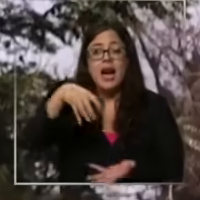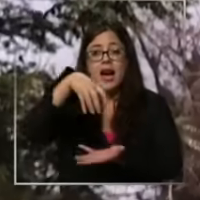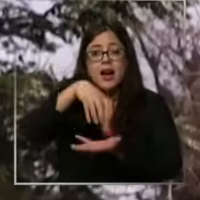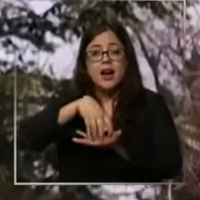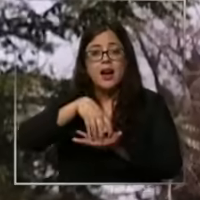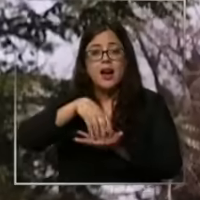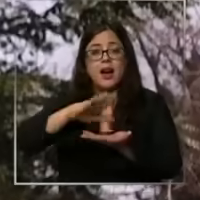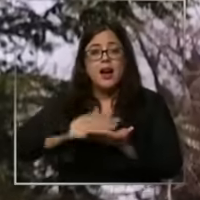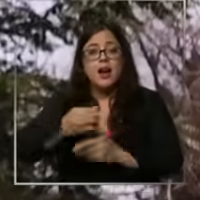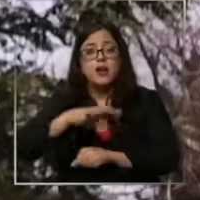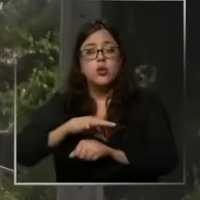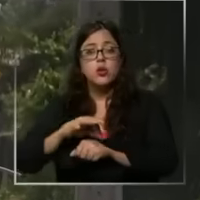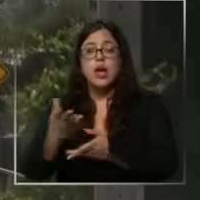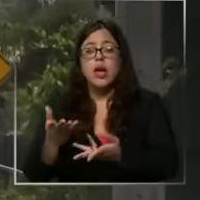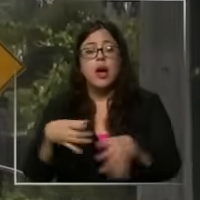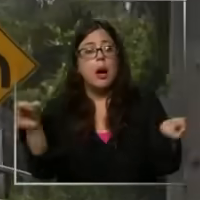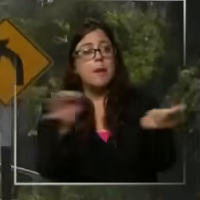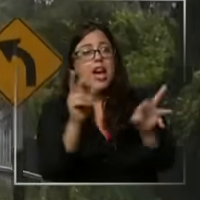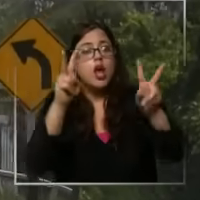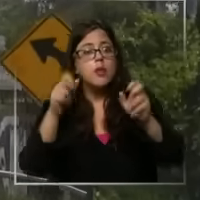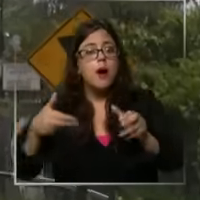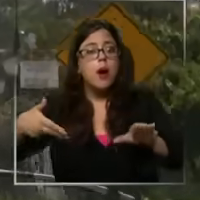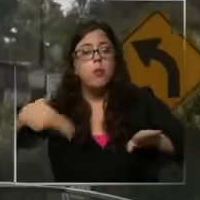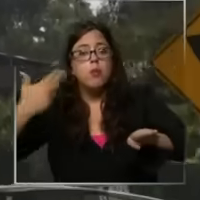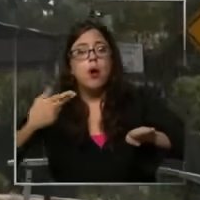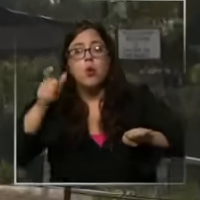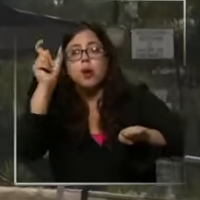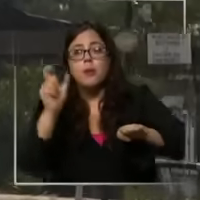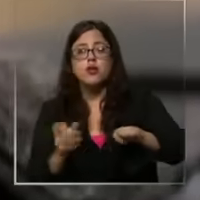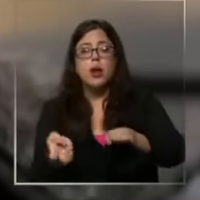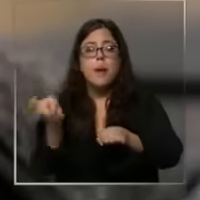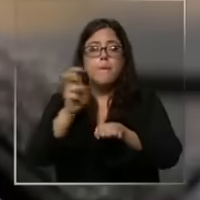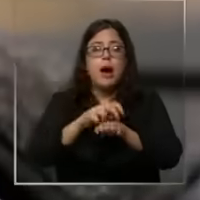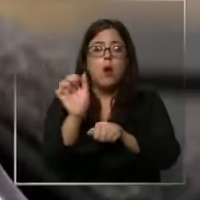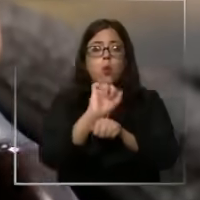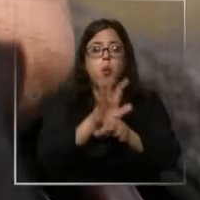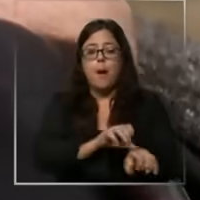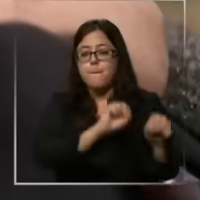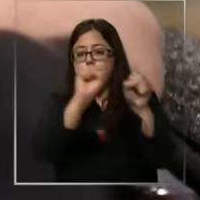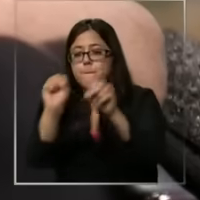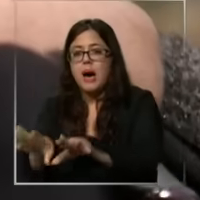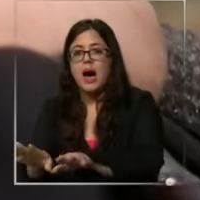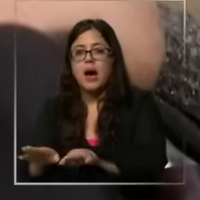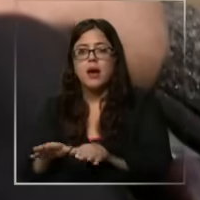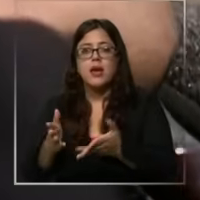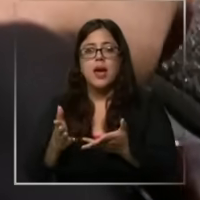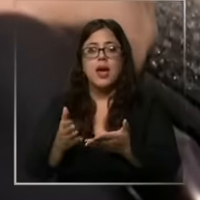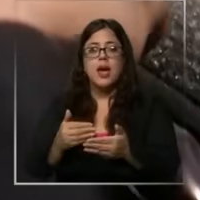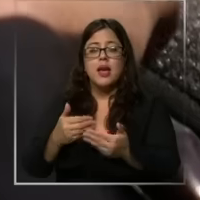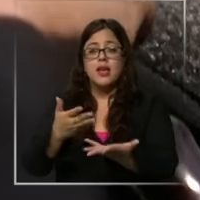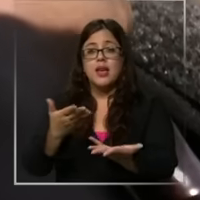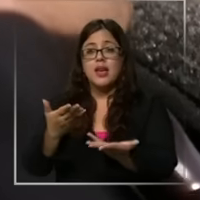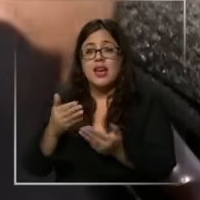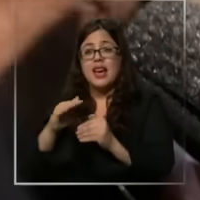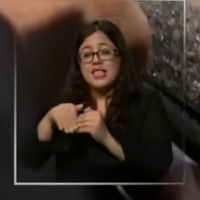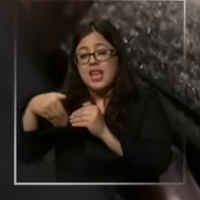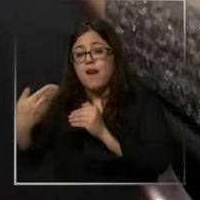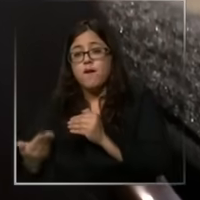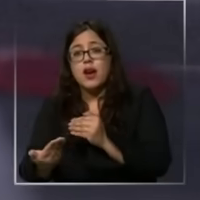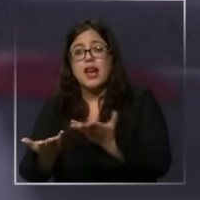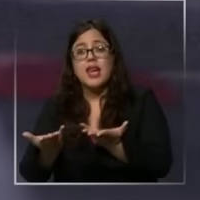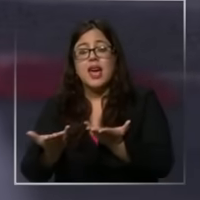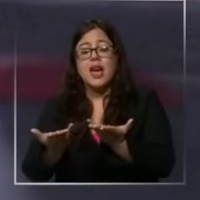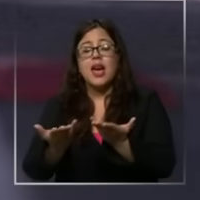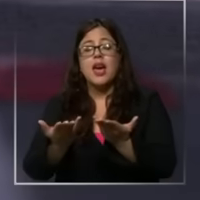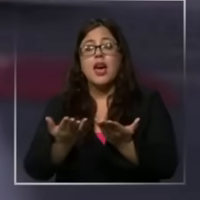asistencial denunciando el ataque a balazos, alguien manejó trasladando a la fallecida, deteniéndose casi frente a un reconocido colegio privado de la